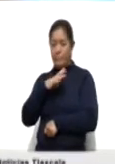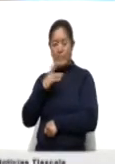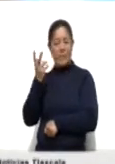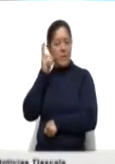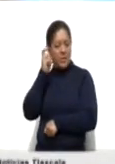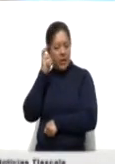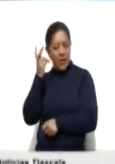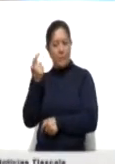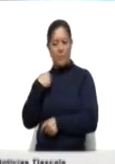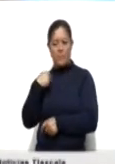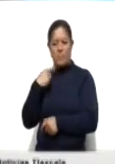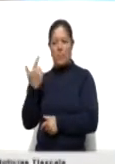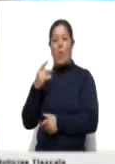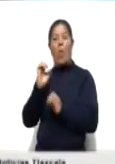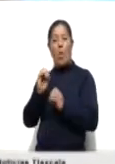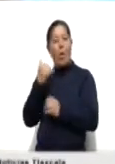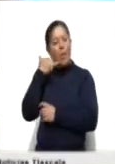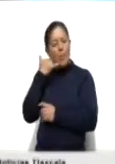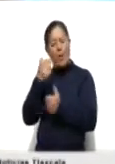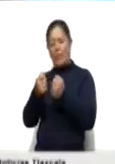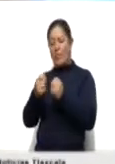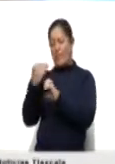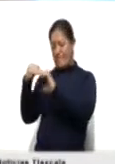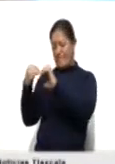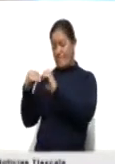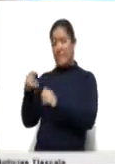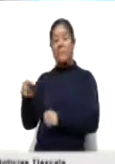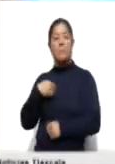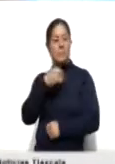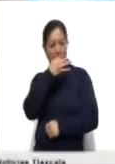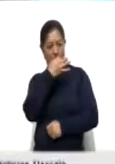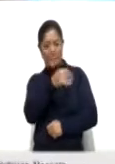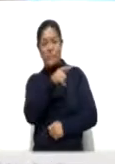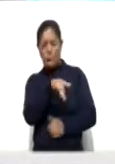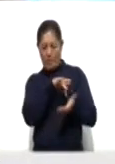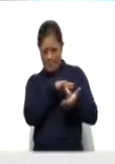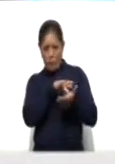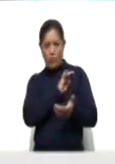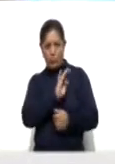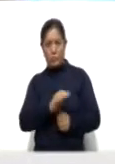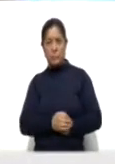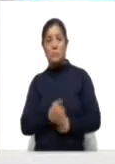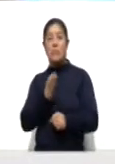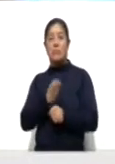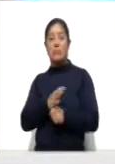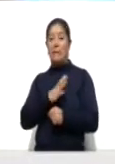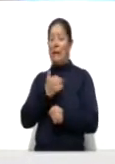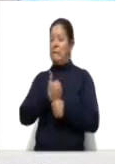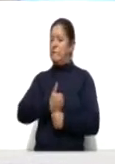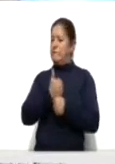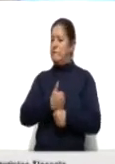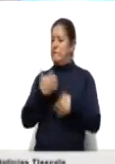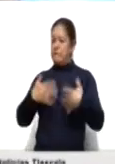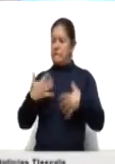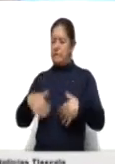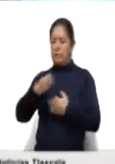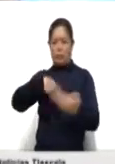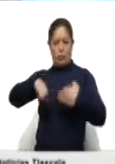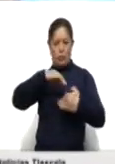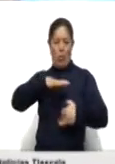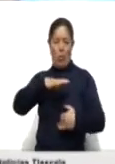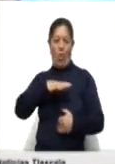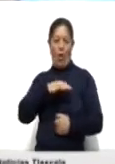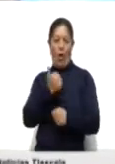apoyo o algo en el que tú puedas ayudarlos o apoyarlos en esta situación en la que estamos padeciendo todas